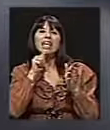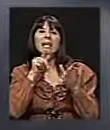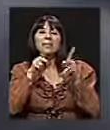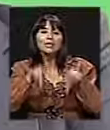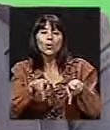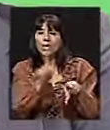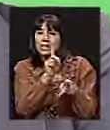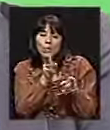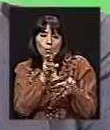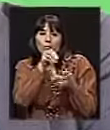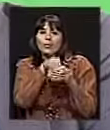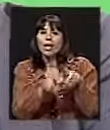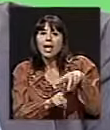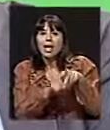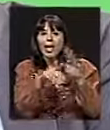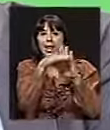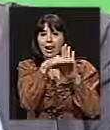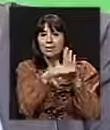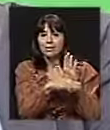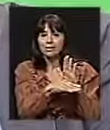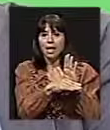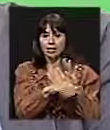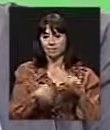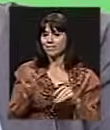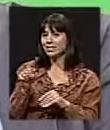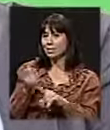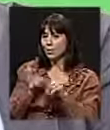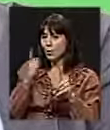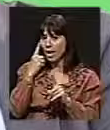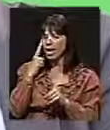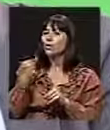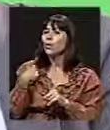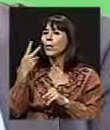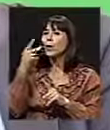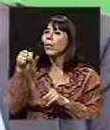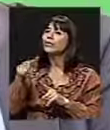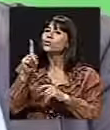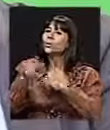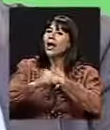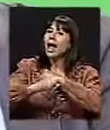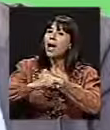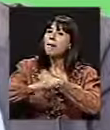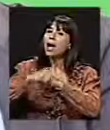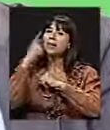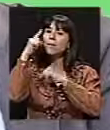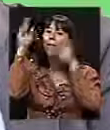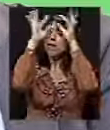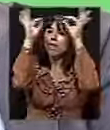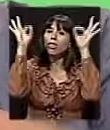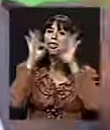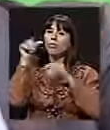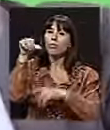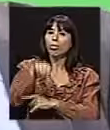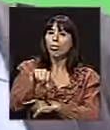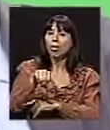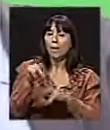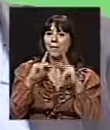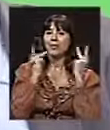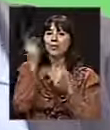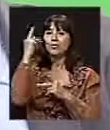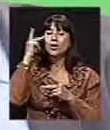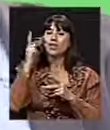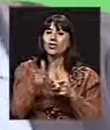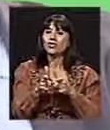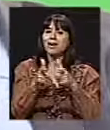mire, eso lo veo yo más bien como una campaña de desprestigio que están haciendo grandes partidos políticos para ver si nos acaban de una